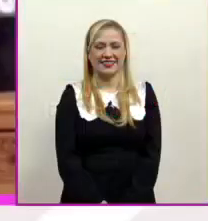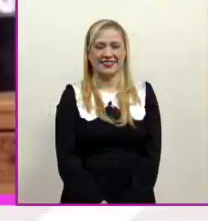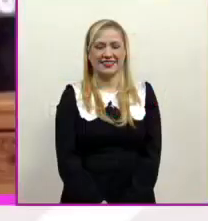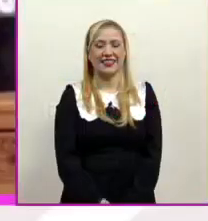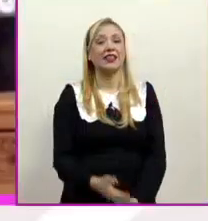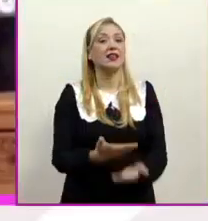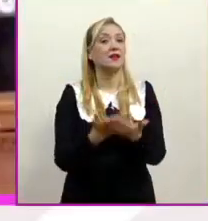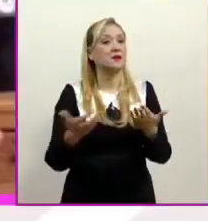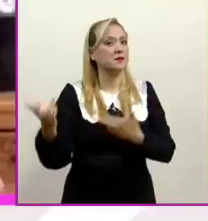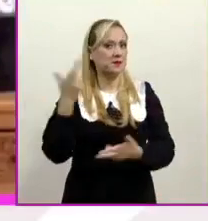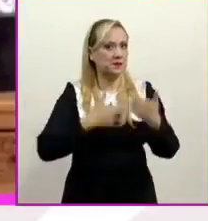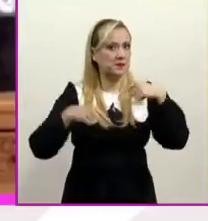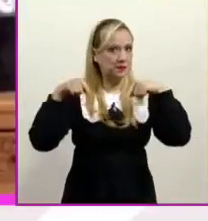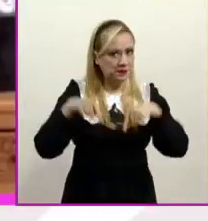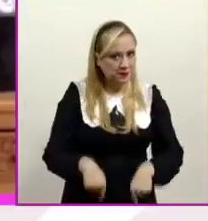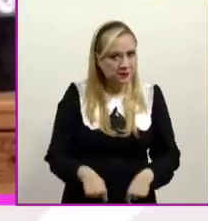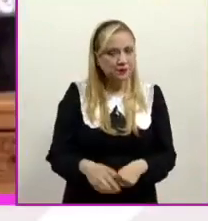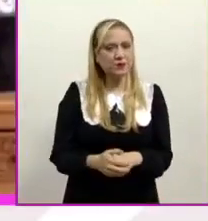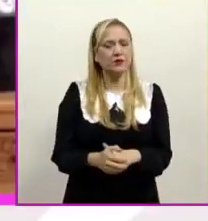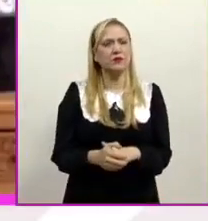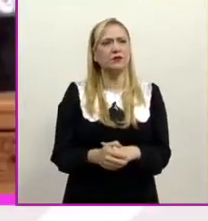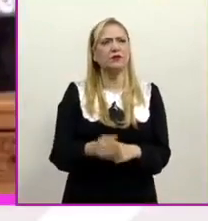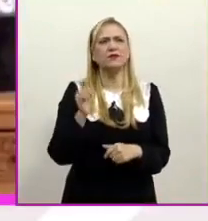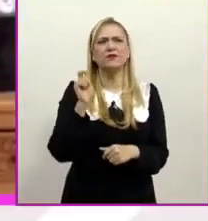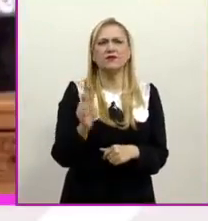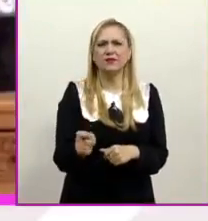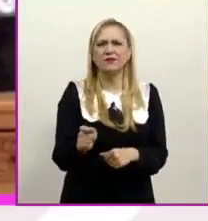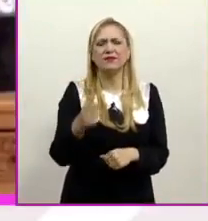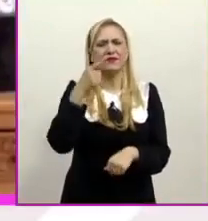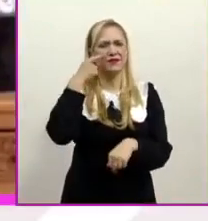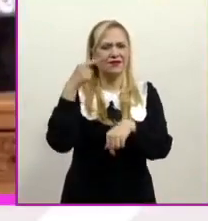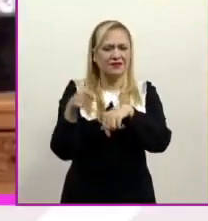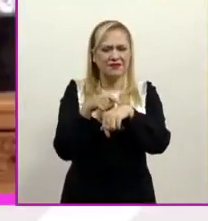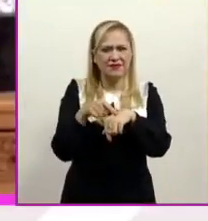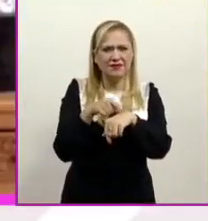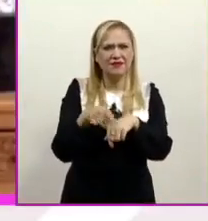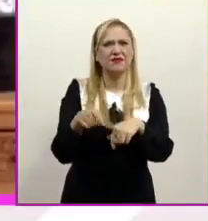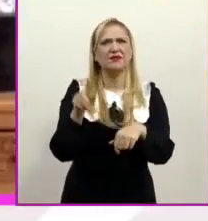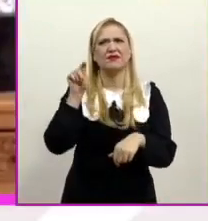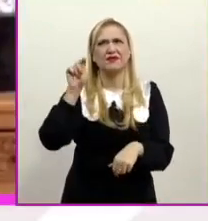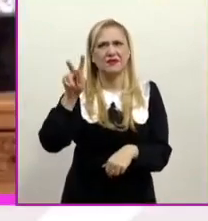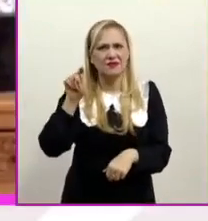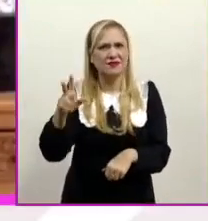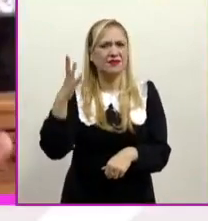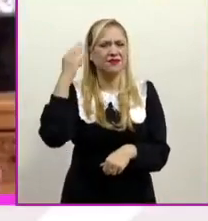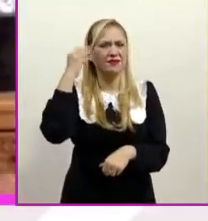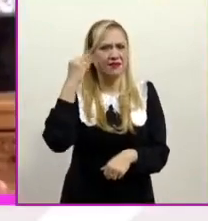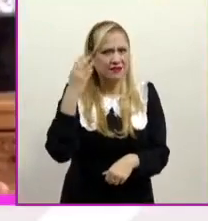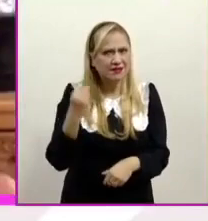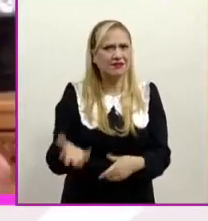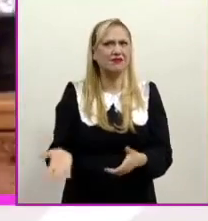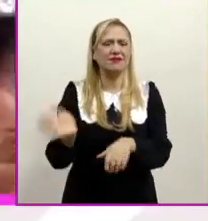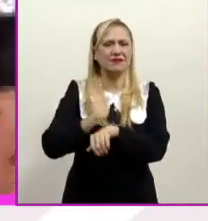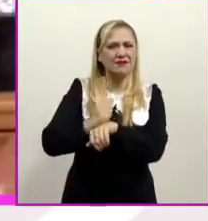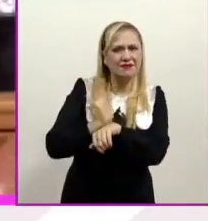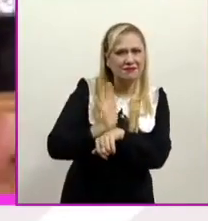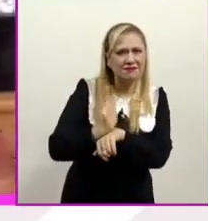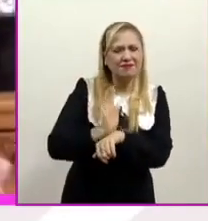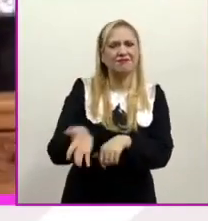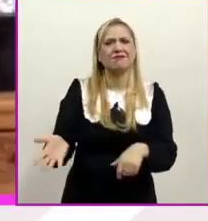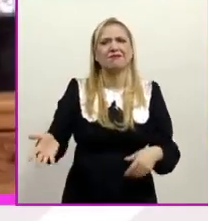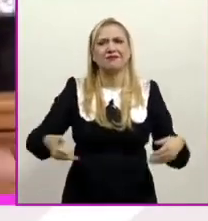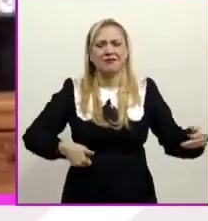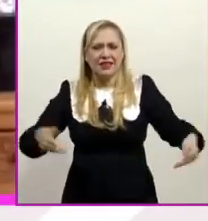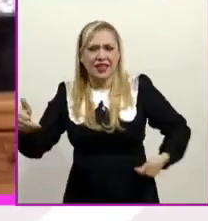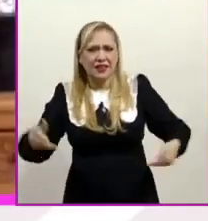Pues estamos de vuelta aquí en Espacio Diverso y estamos hablando sobre el racismo en los medios de comunicación, televisión, cine,